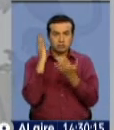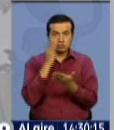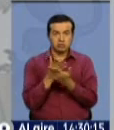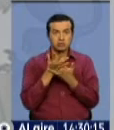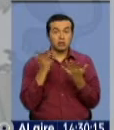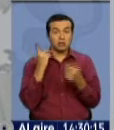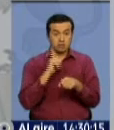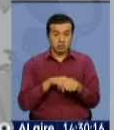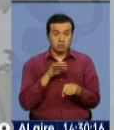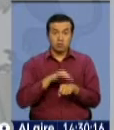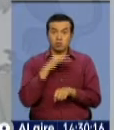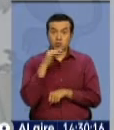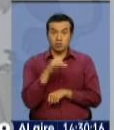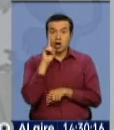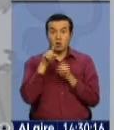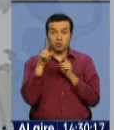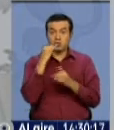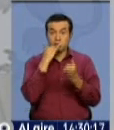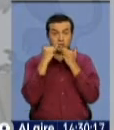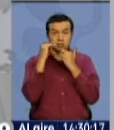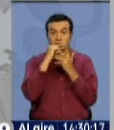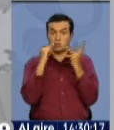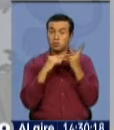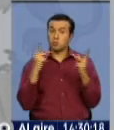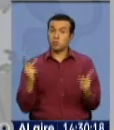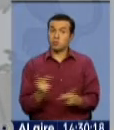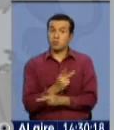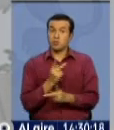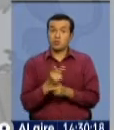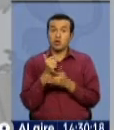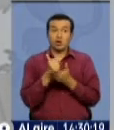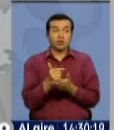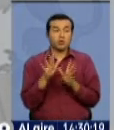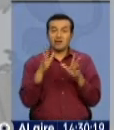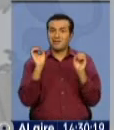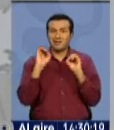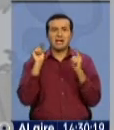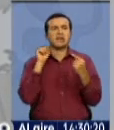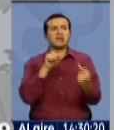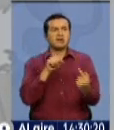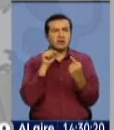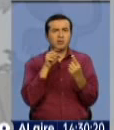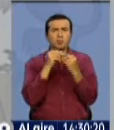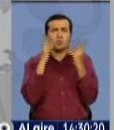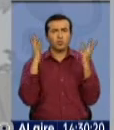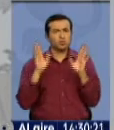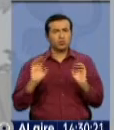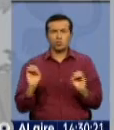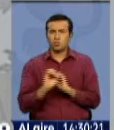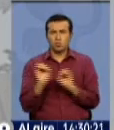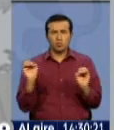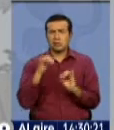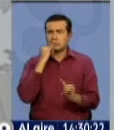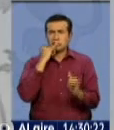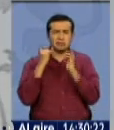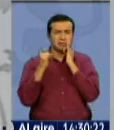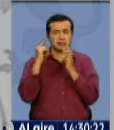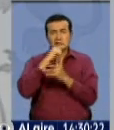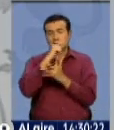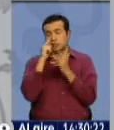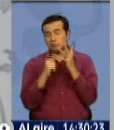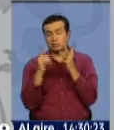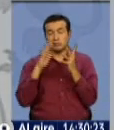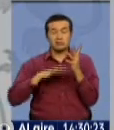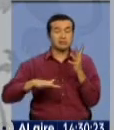Están a tiempo de evitar males mayores. A nadie beneficia esta tensión, ni este clima de desobediencia, ni